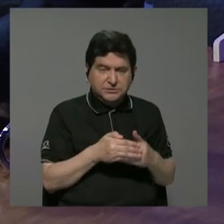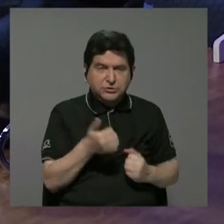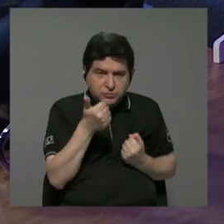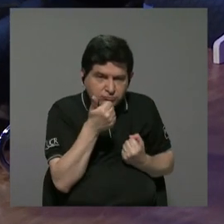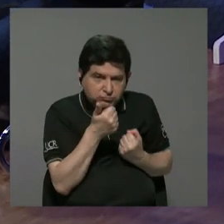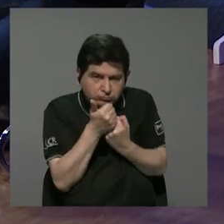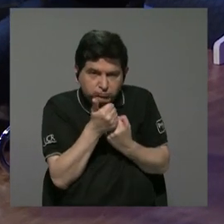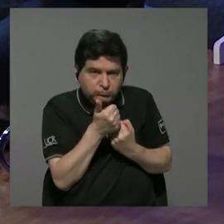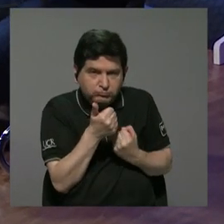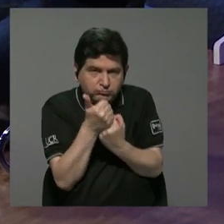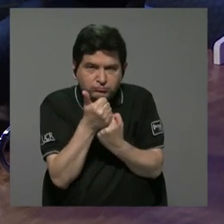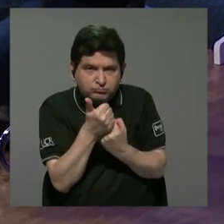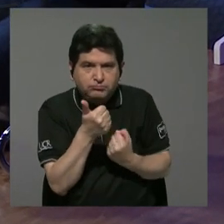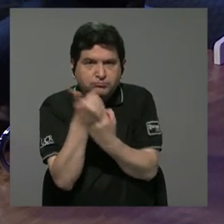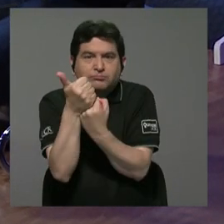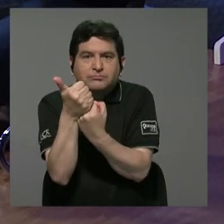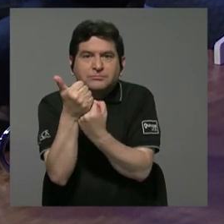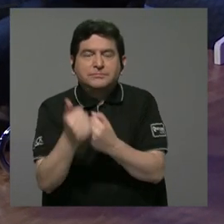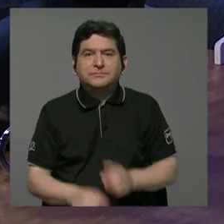respaldo, ¿verdad?